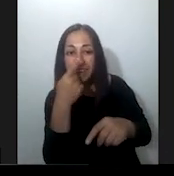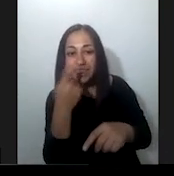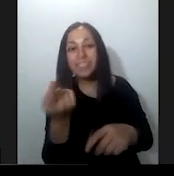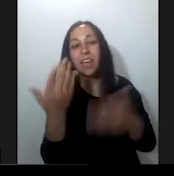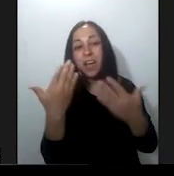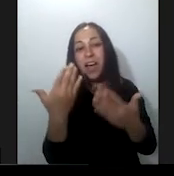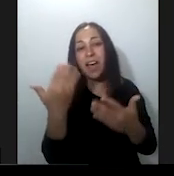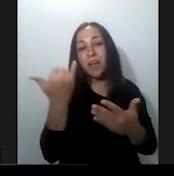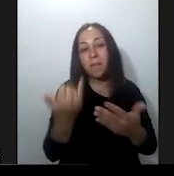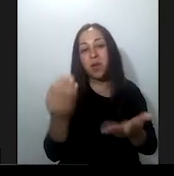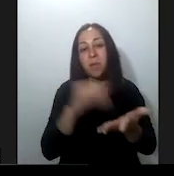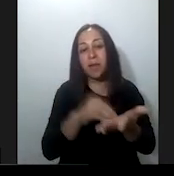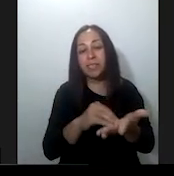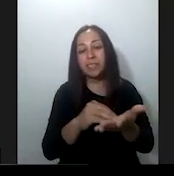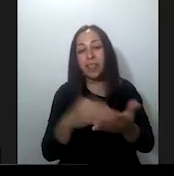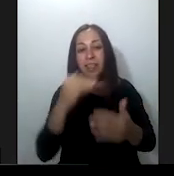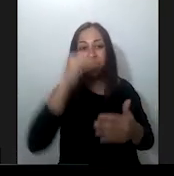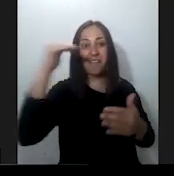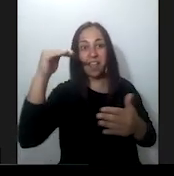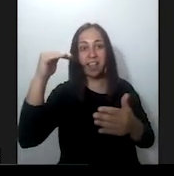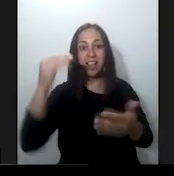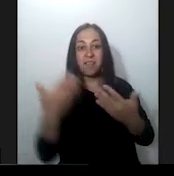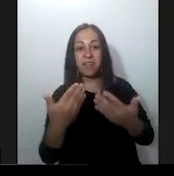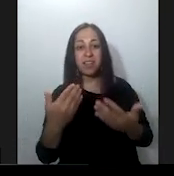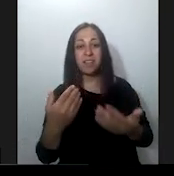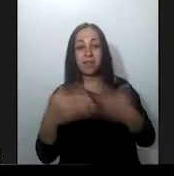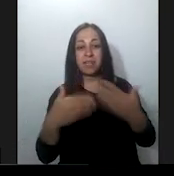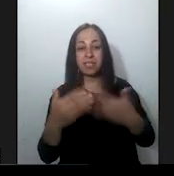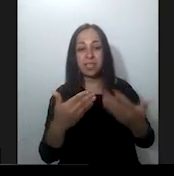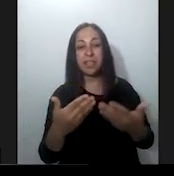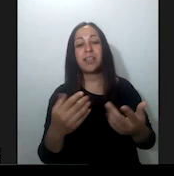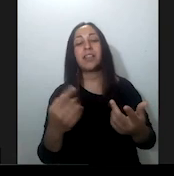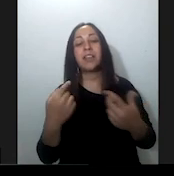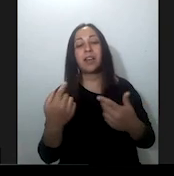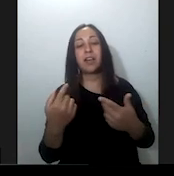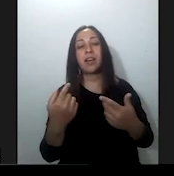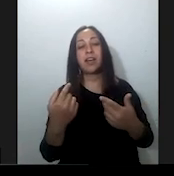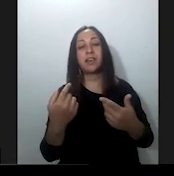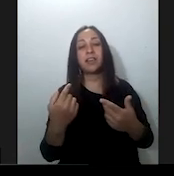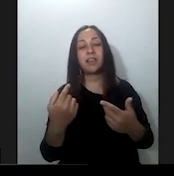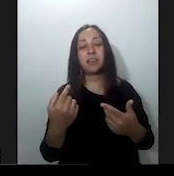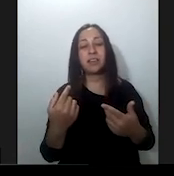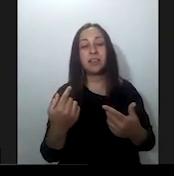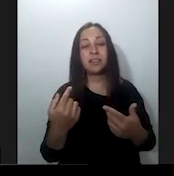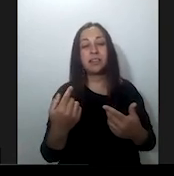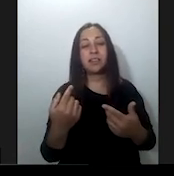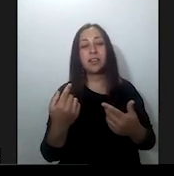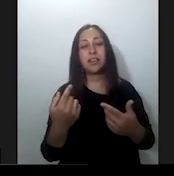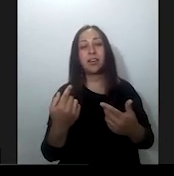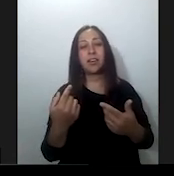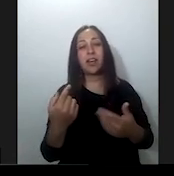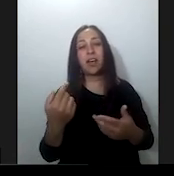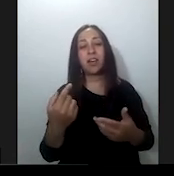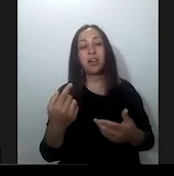los digo para aquellos que les interesa y tienen un poco más de nivel, es decir, que ya para hacer esto hay que tener